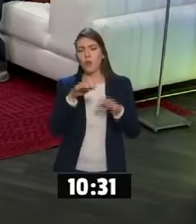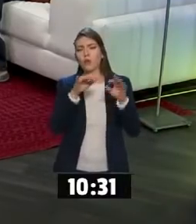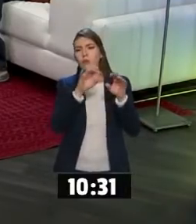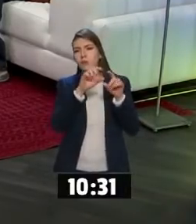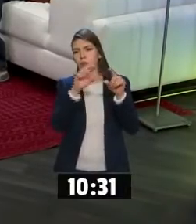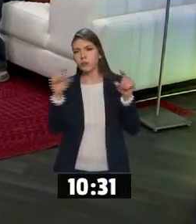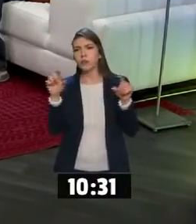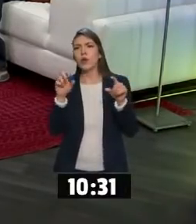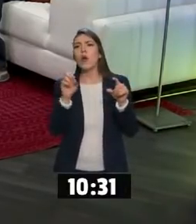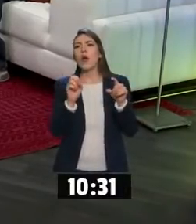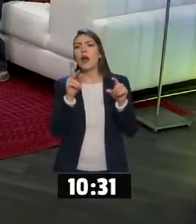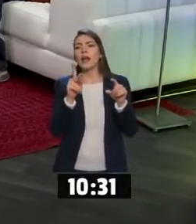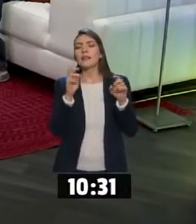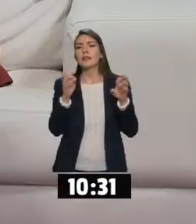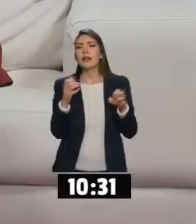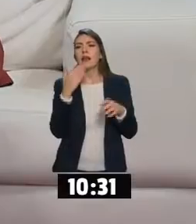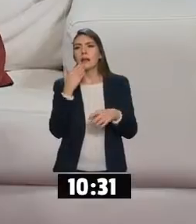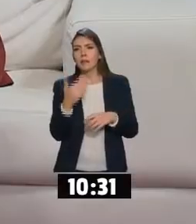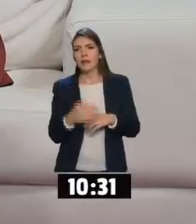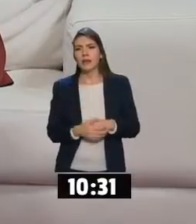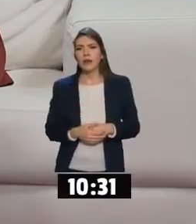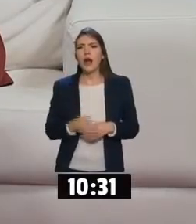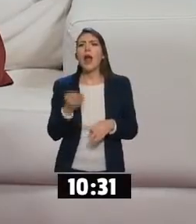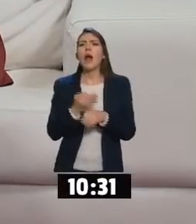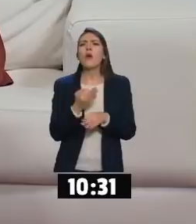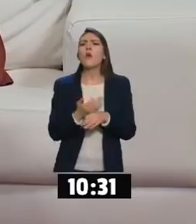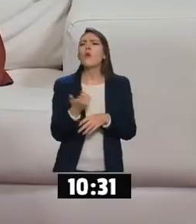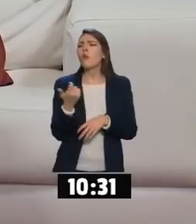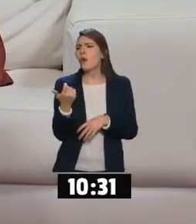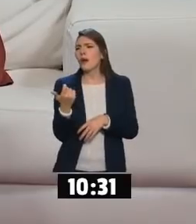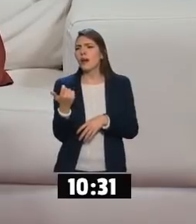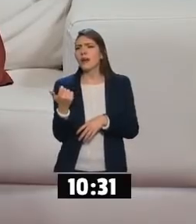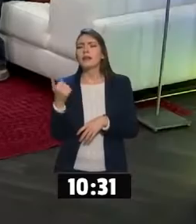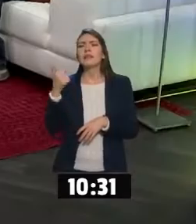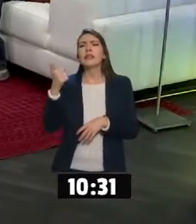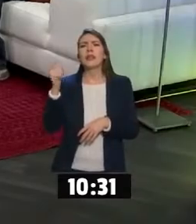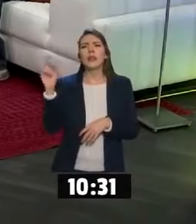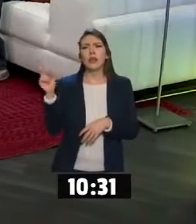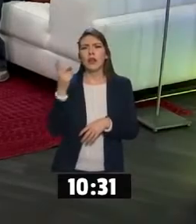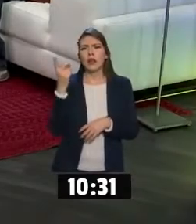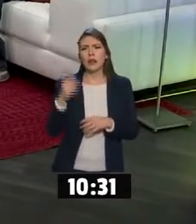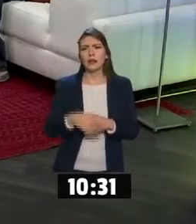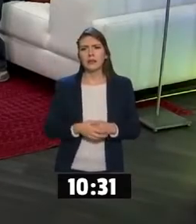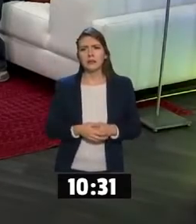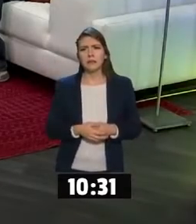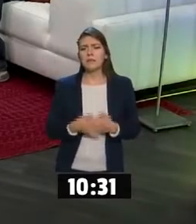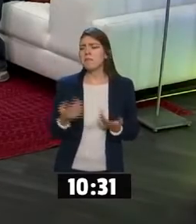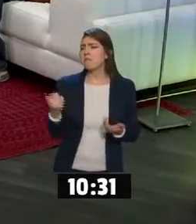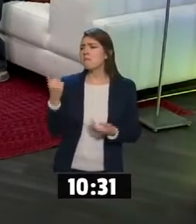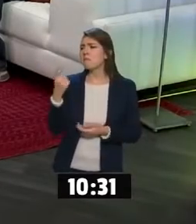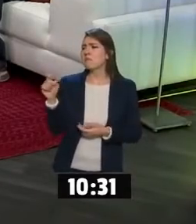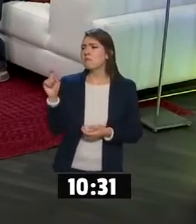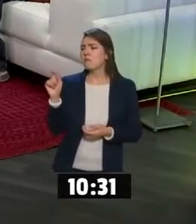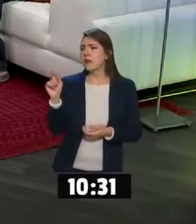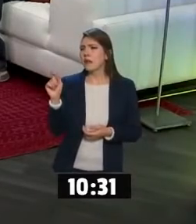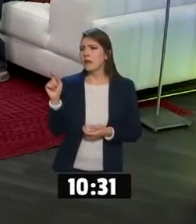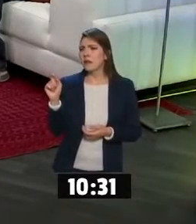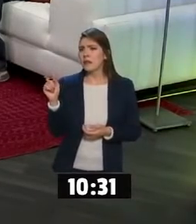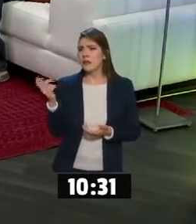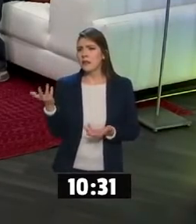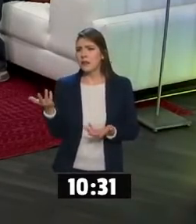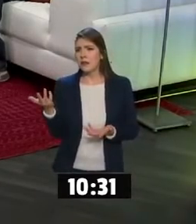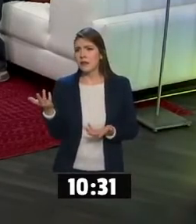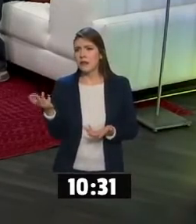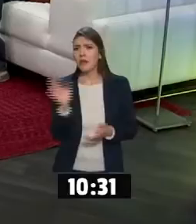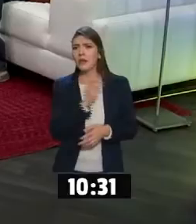¿Cuánto? compro. Ahorita está en $6. $6, 120 varos. 120 varitos y la pueden ver 4 o 5 gentes y